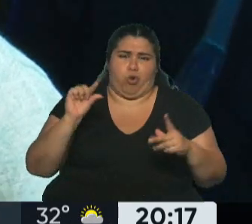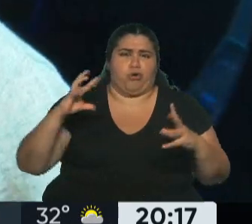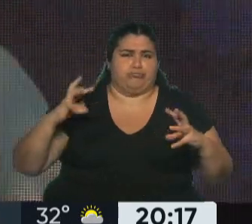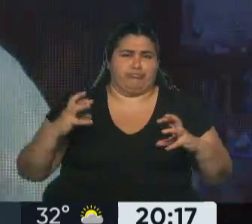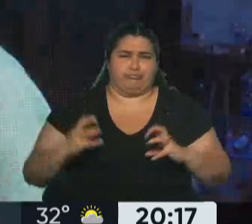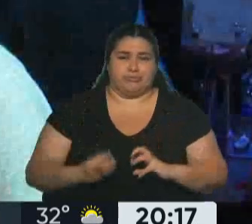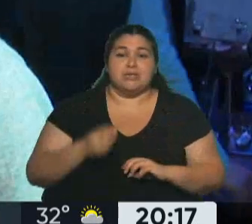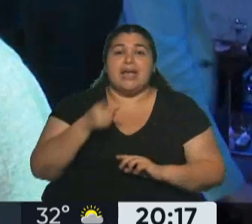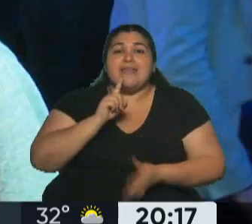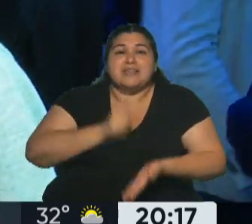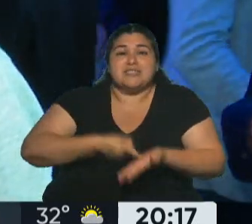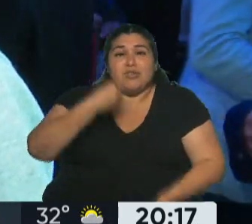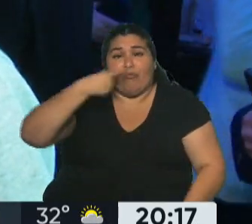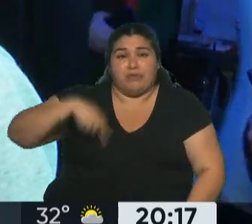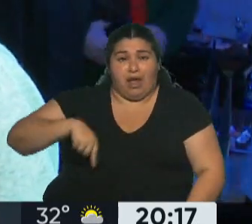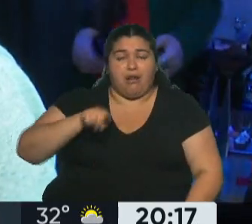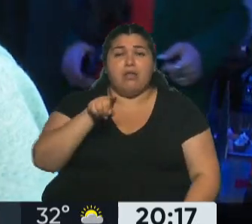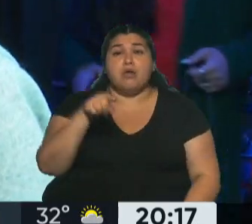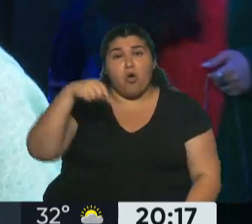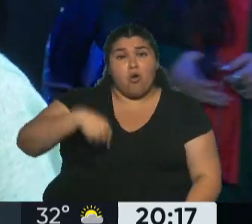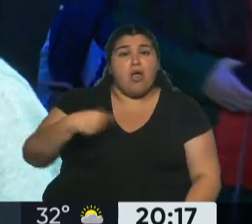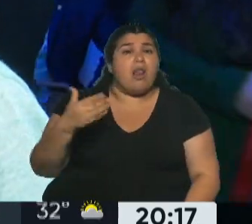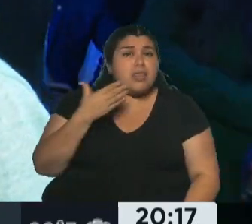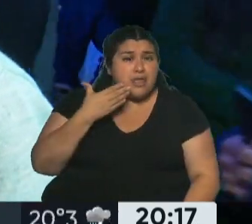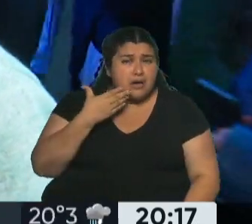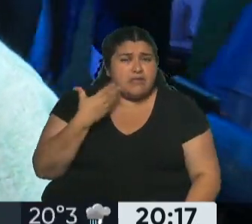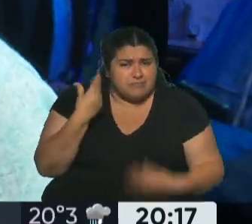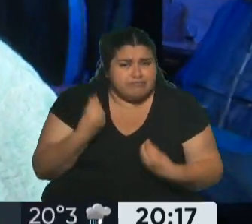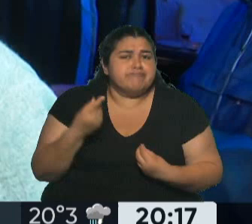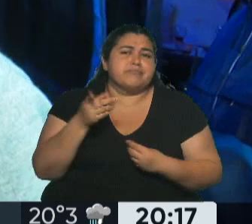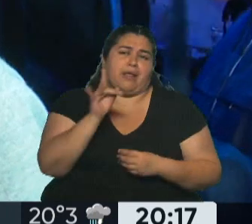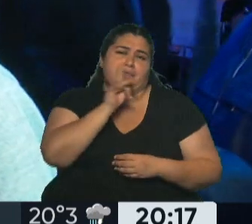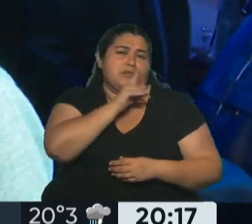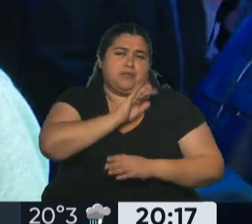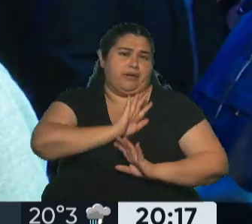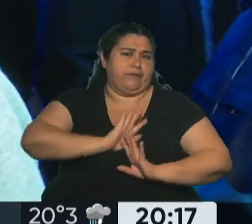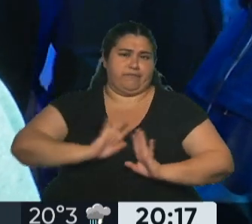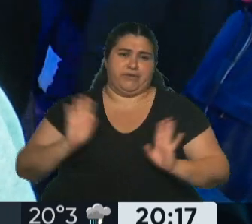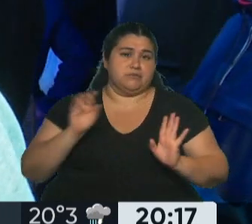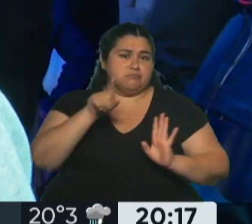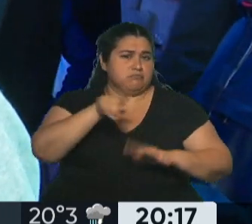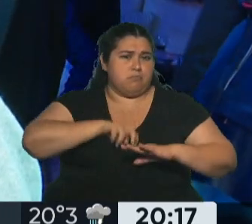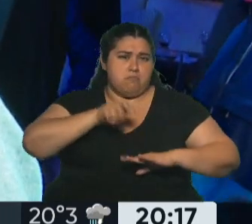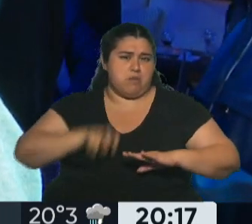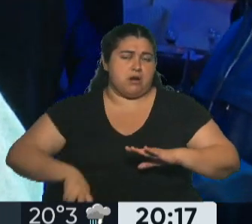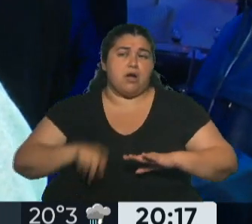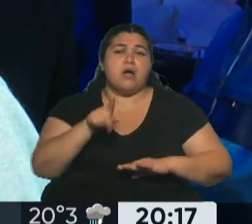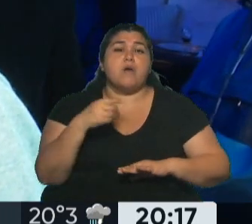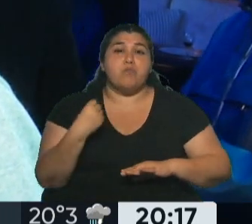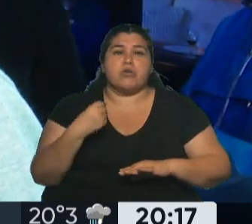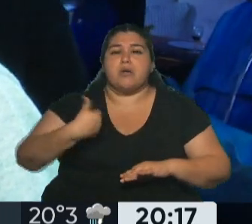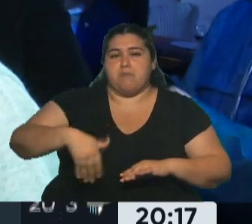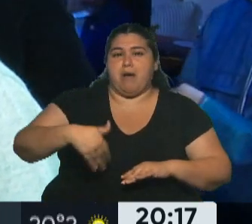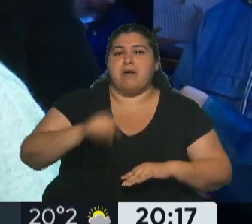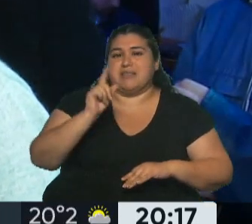lo que fue la decisión final porque hoy en horas de la tarde Dejó de ser el entrenador de un tigre que va a tener también elecciones